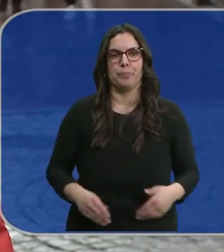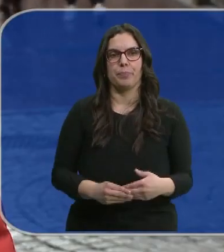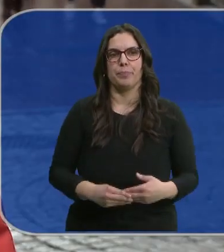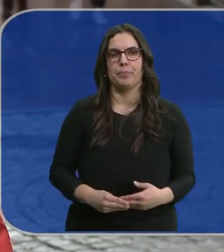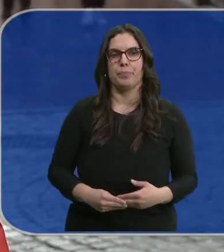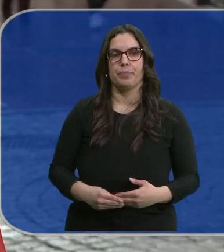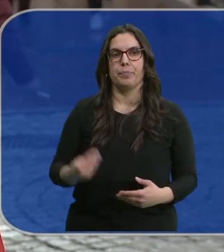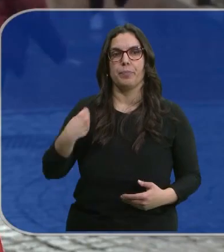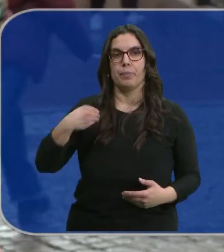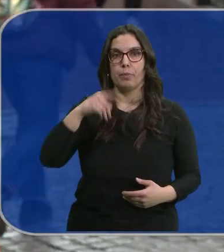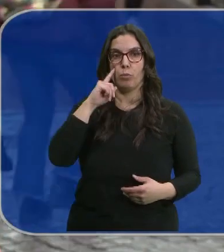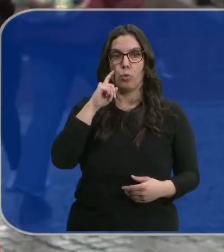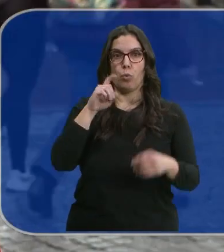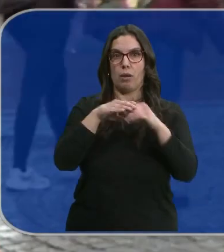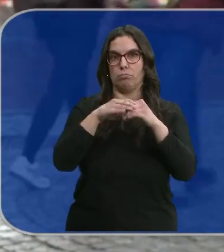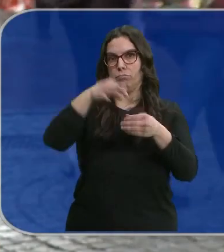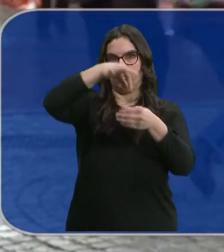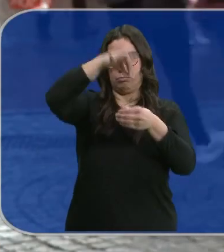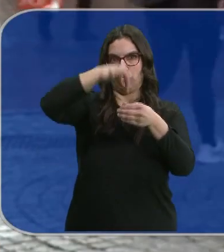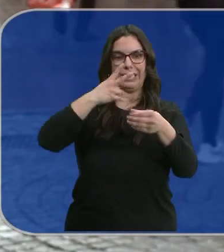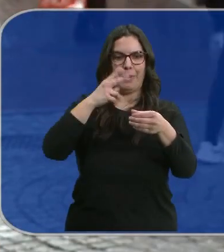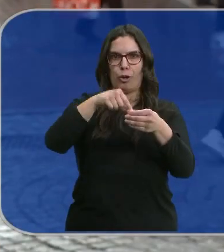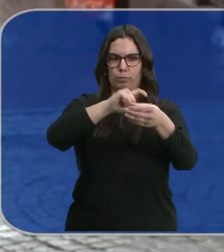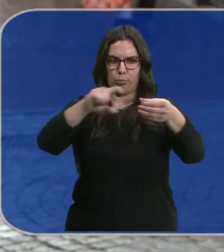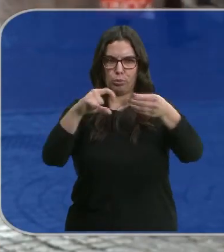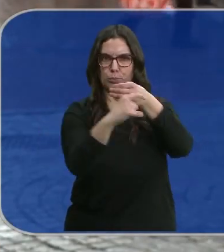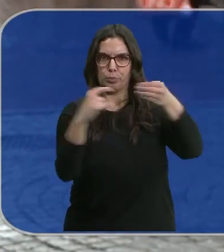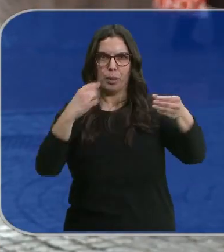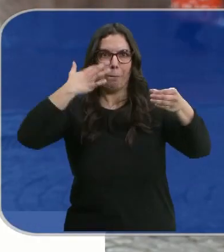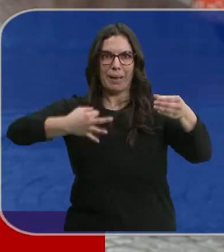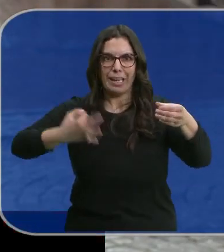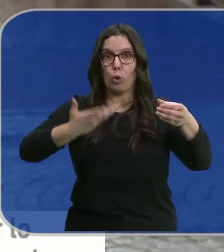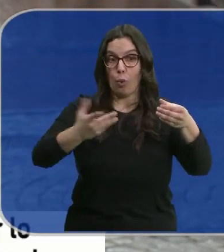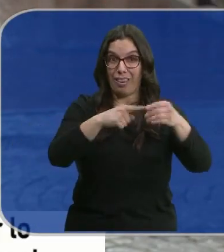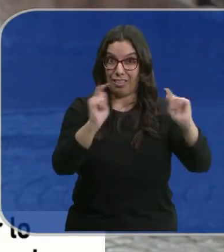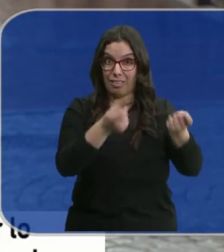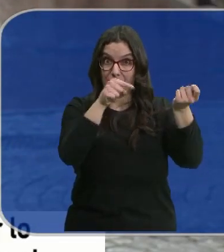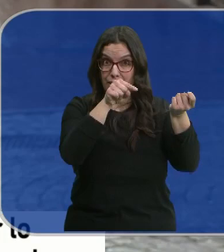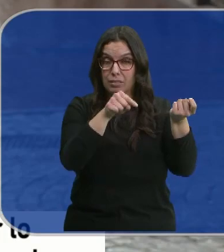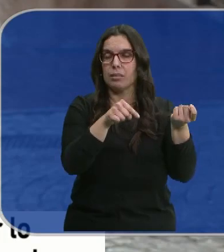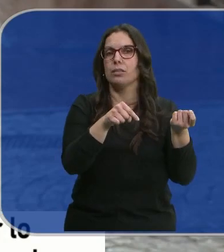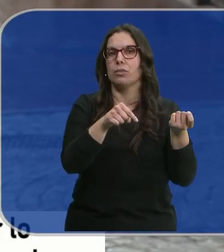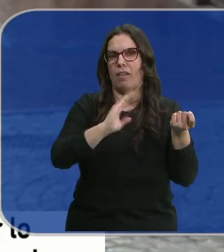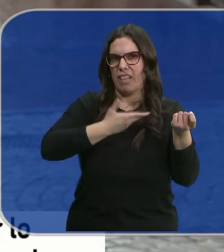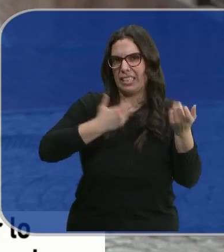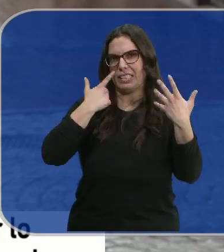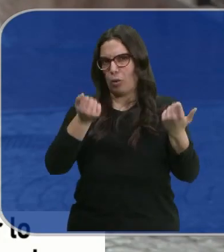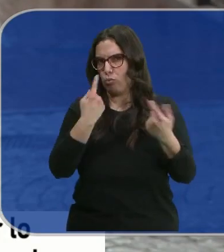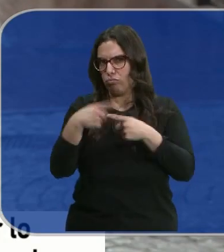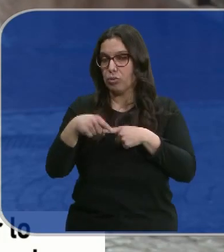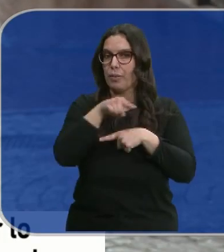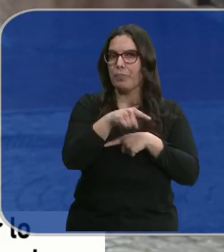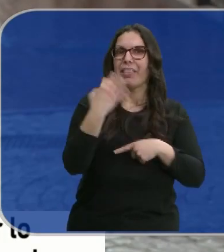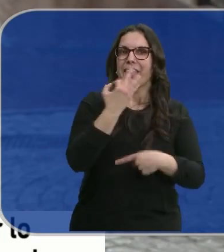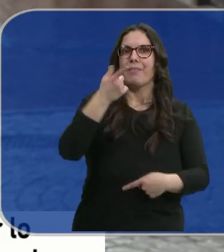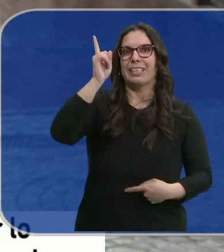Mensajes como este que aparecen en las cajetillas de tabaco tradicional sobre los riesgos en la salud que puede producir fumar tienen